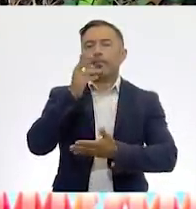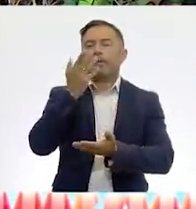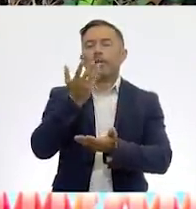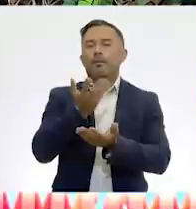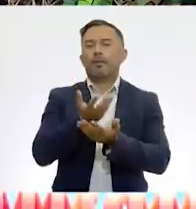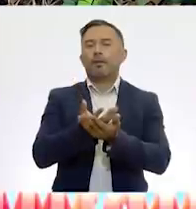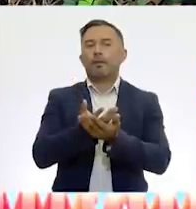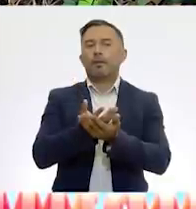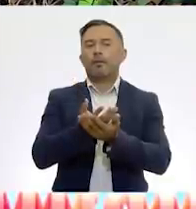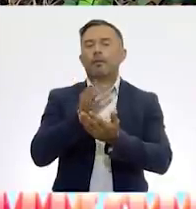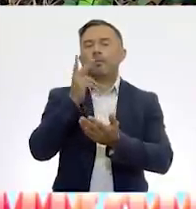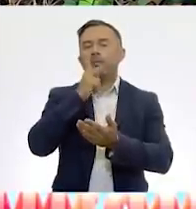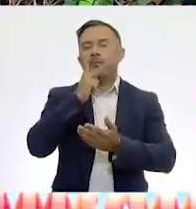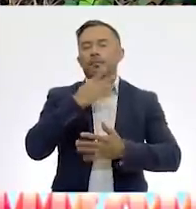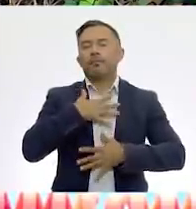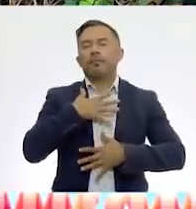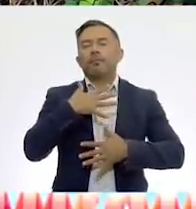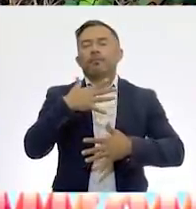profundo,